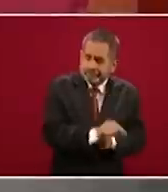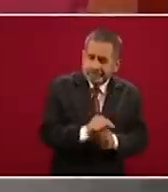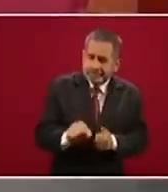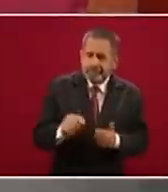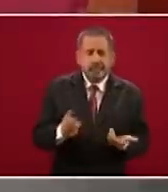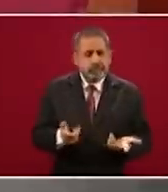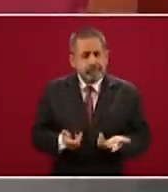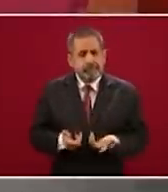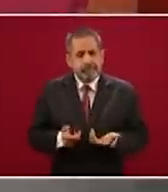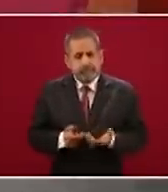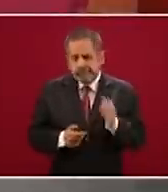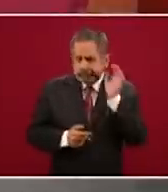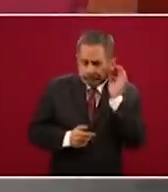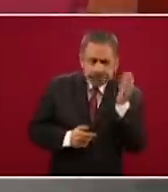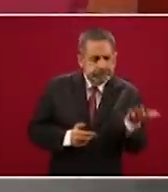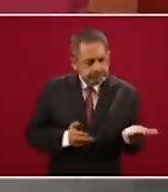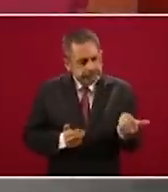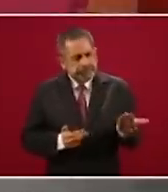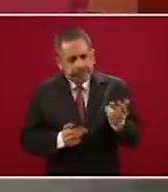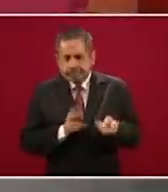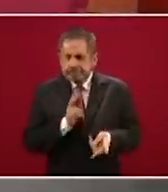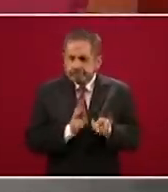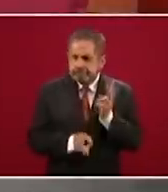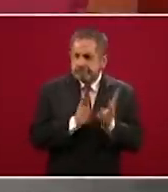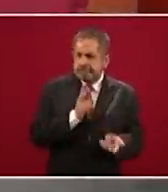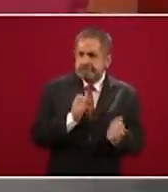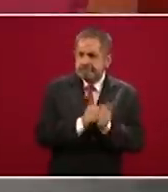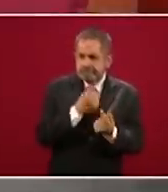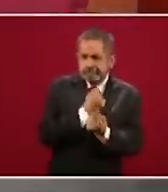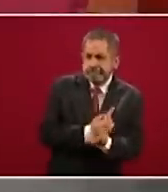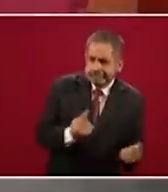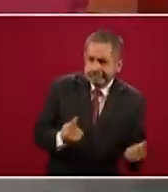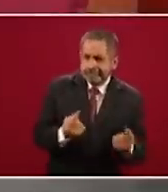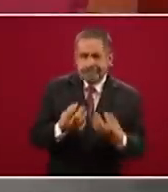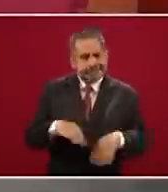que se les escuche más, que